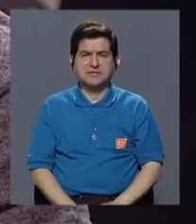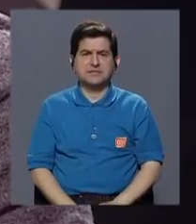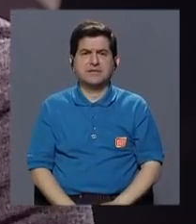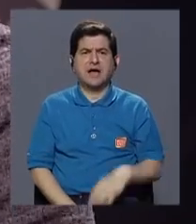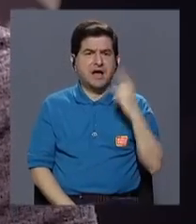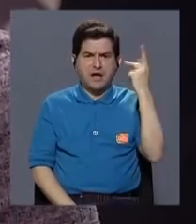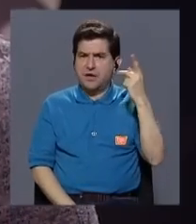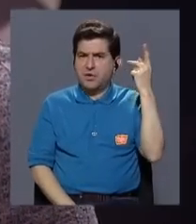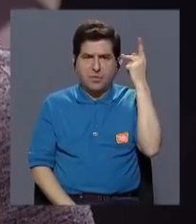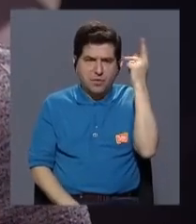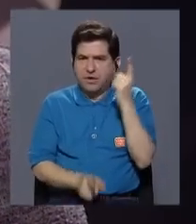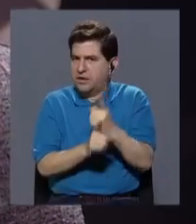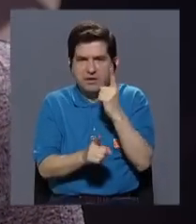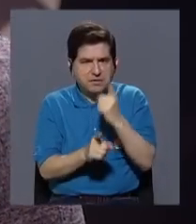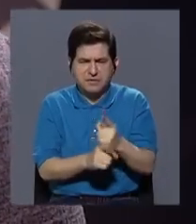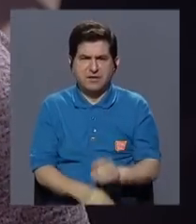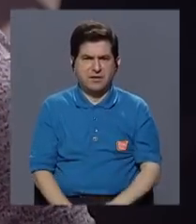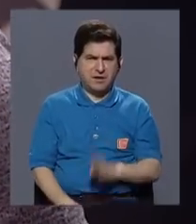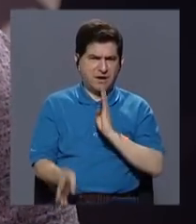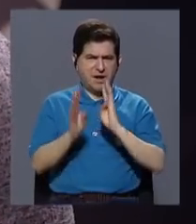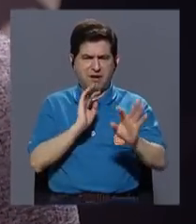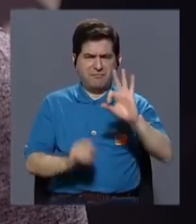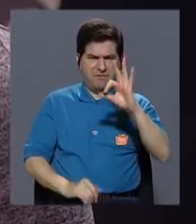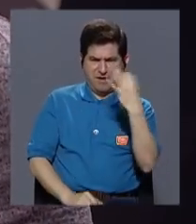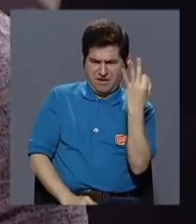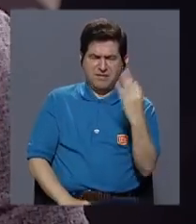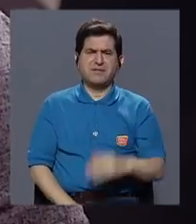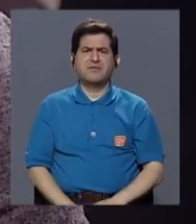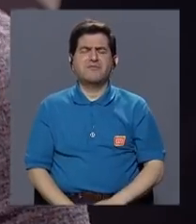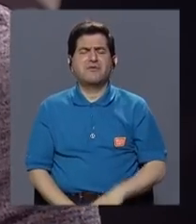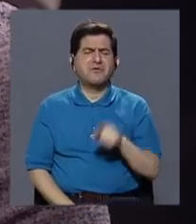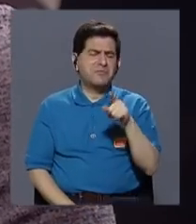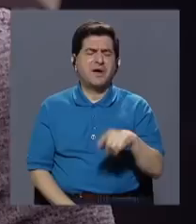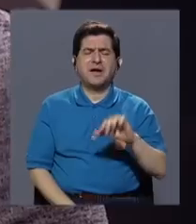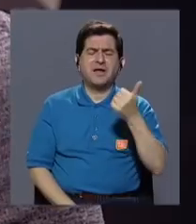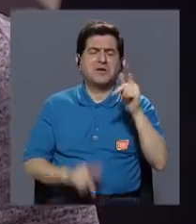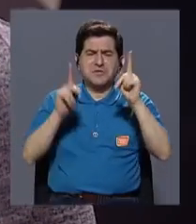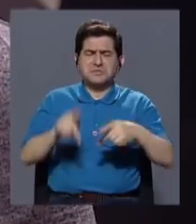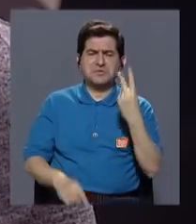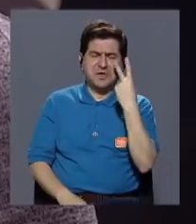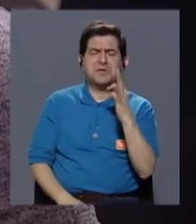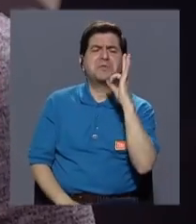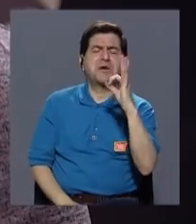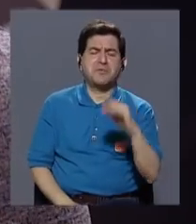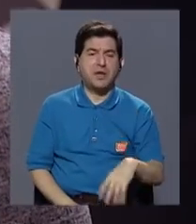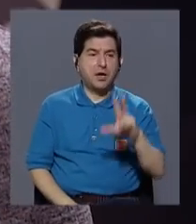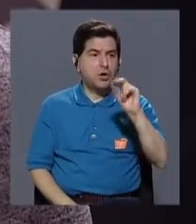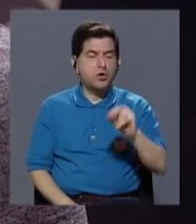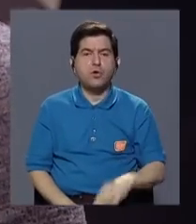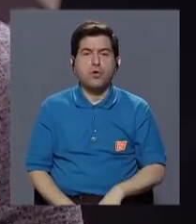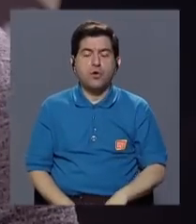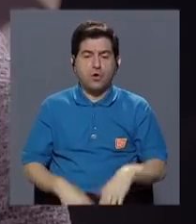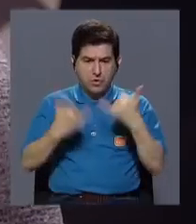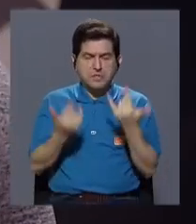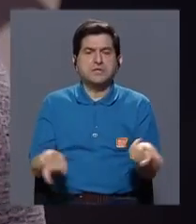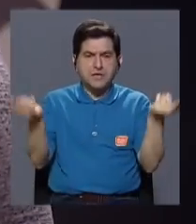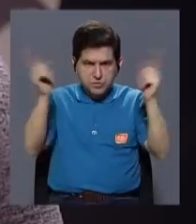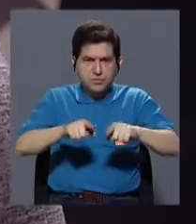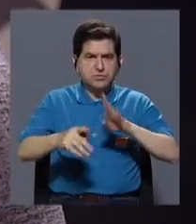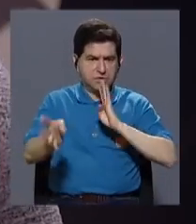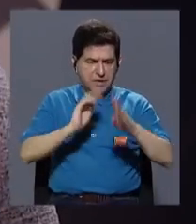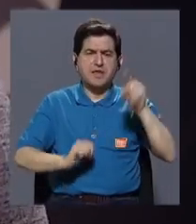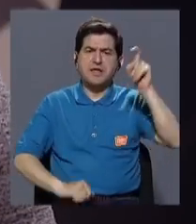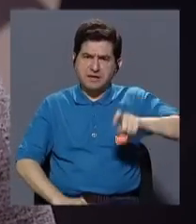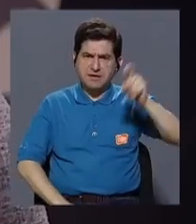pone no es políticamente correcto porque vamos a hablar de eso de una manera agradable a los demás no o sea eso pasa y ya es hora de que empecemos